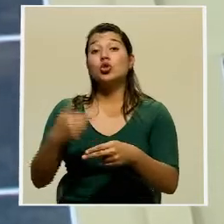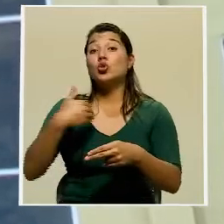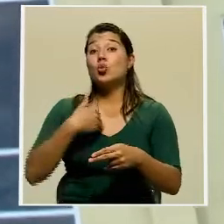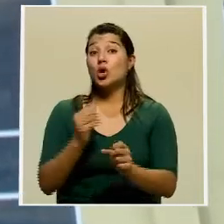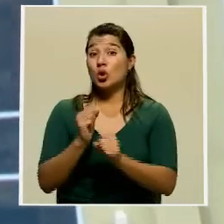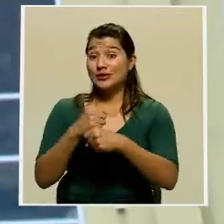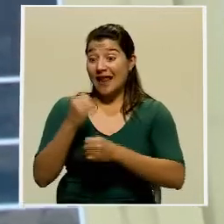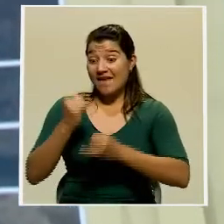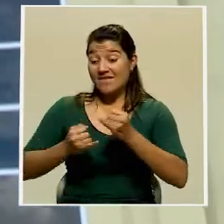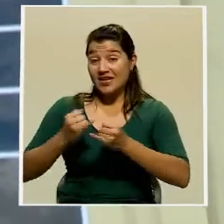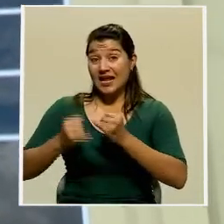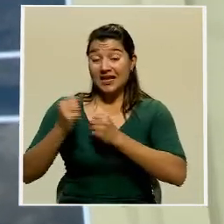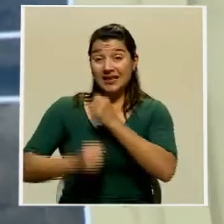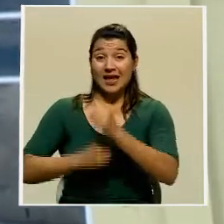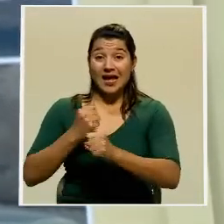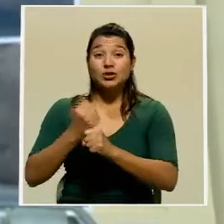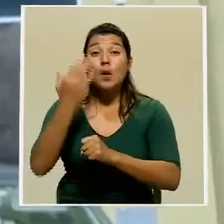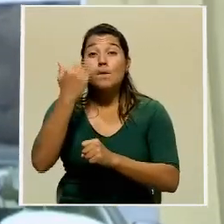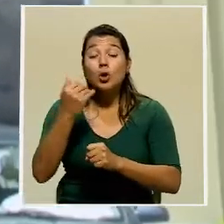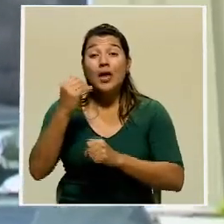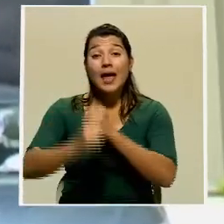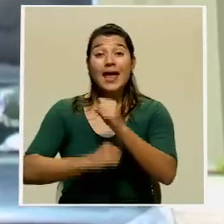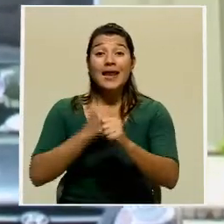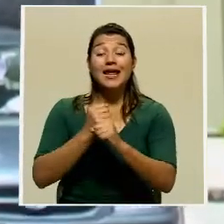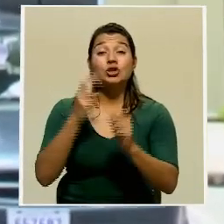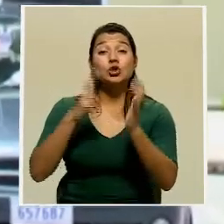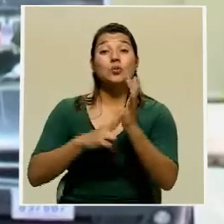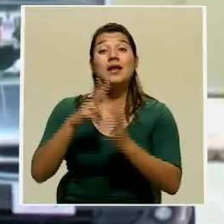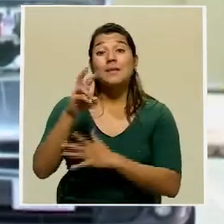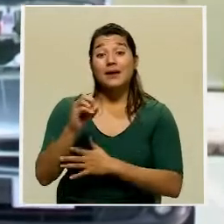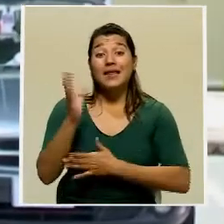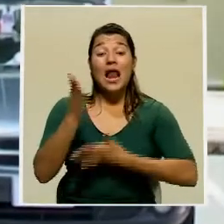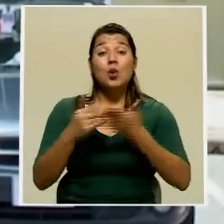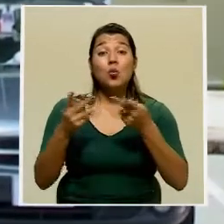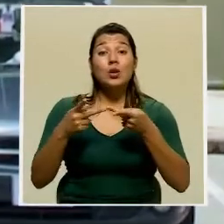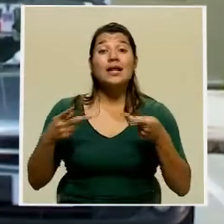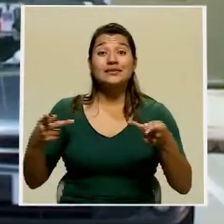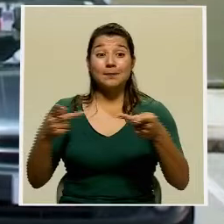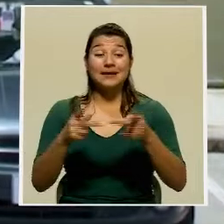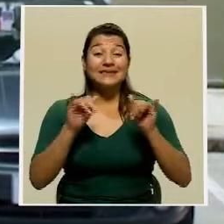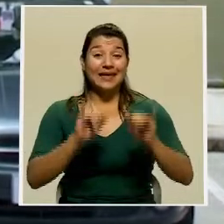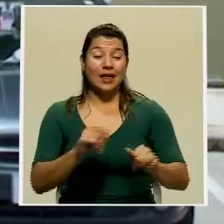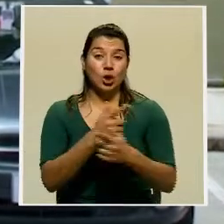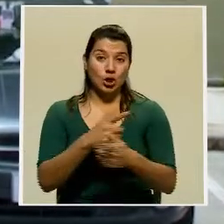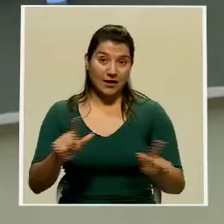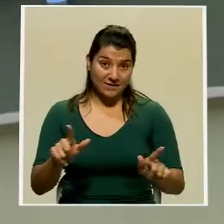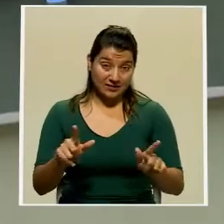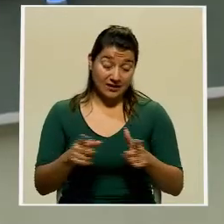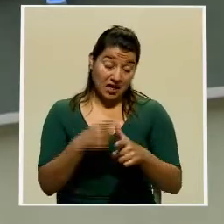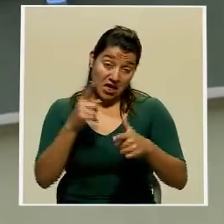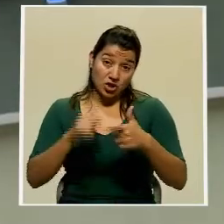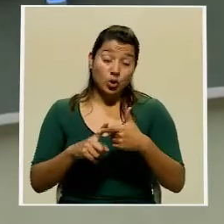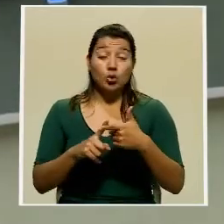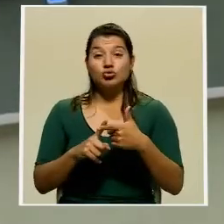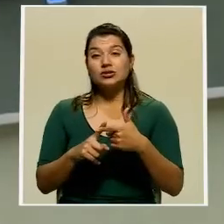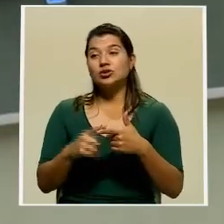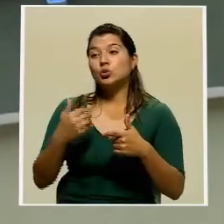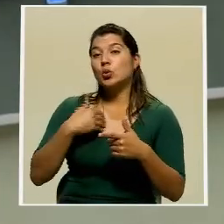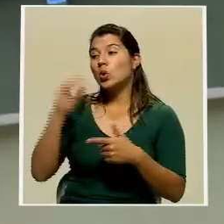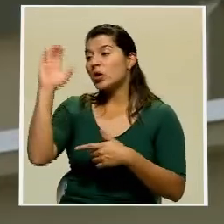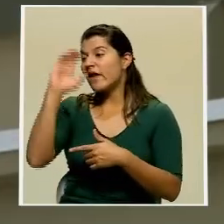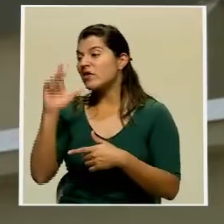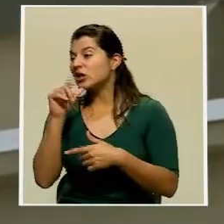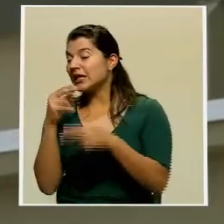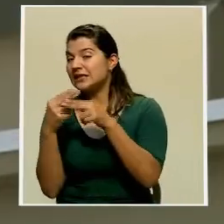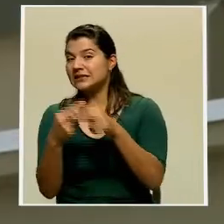filo del cierre del año, debido a que en el 2020 descongelaron algunas plazas y eliminaron varios puestos, lo que obligó a redistribuir funciones